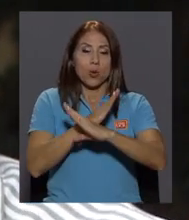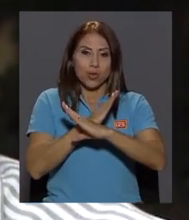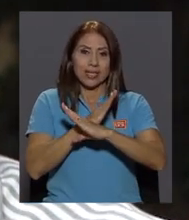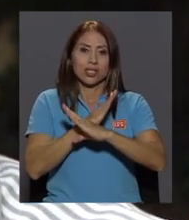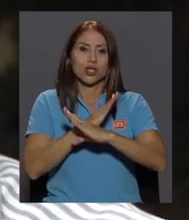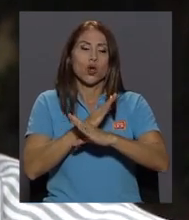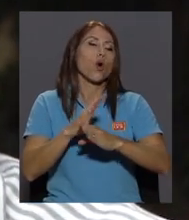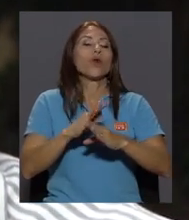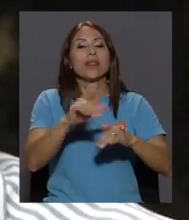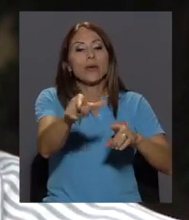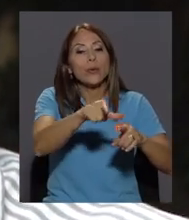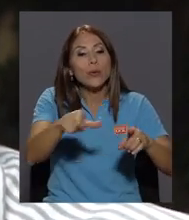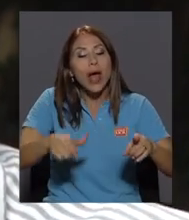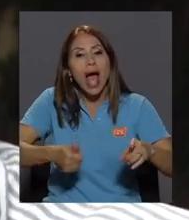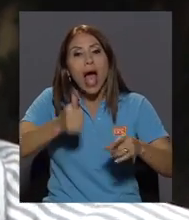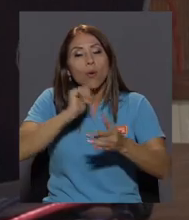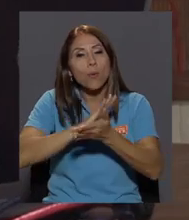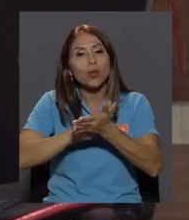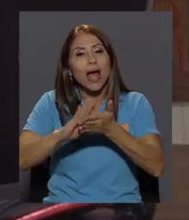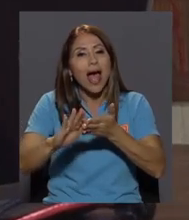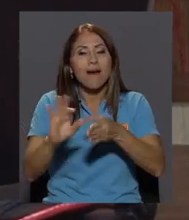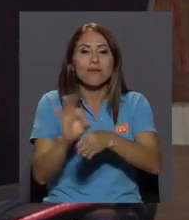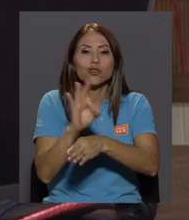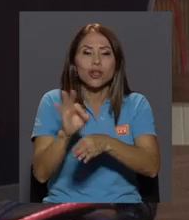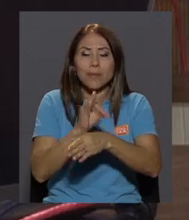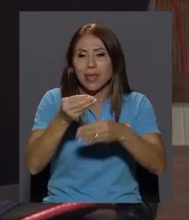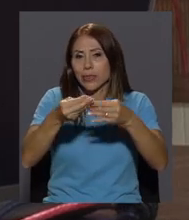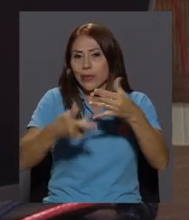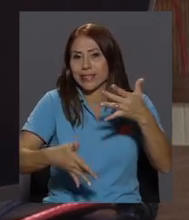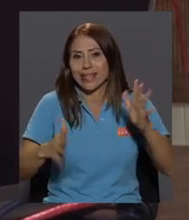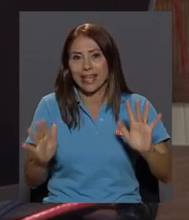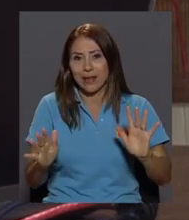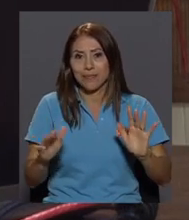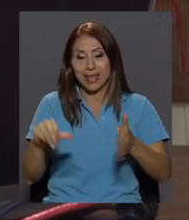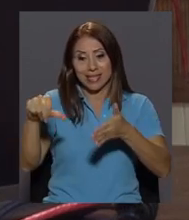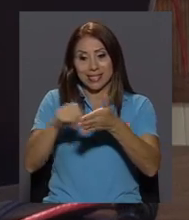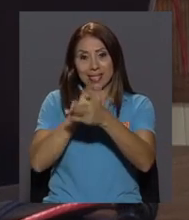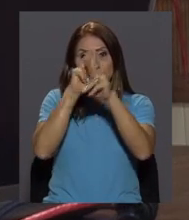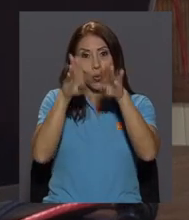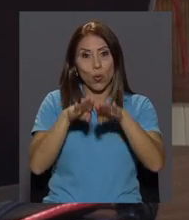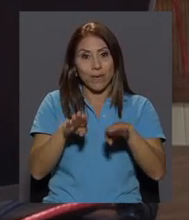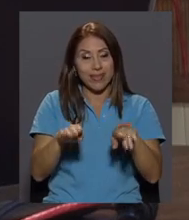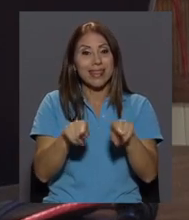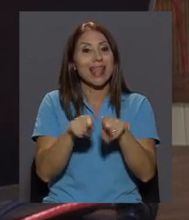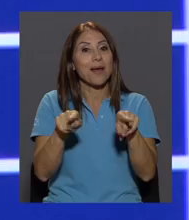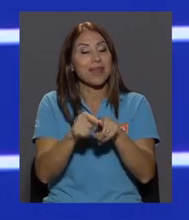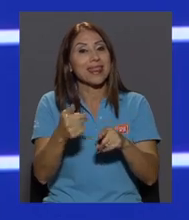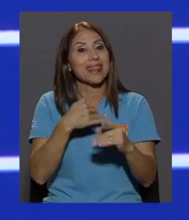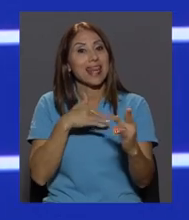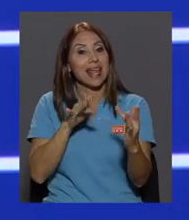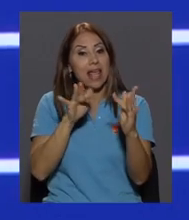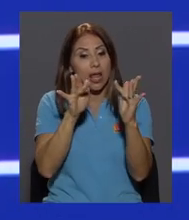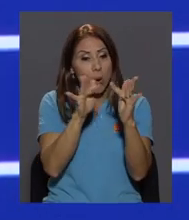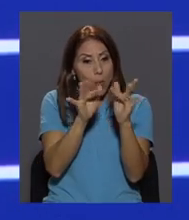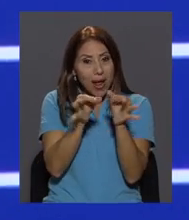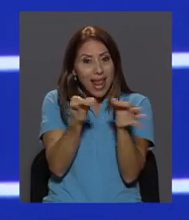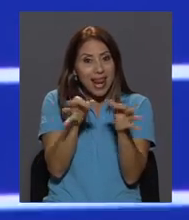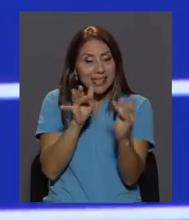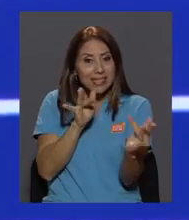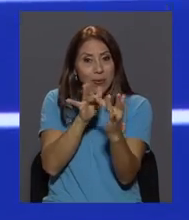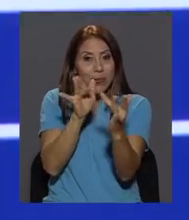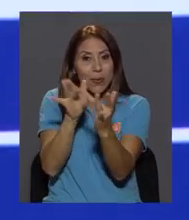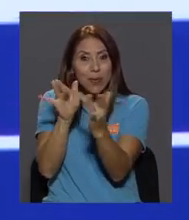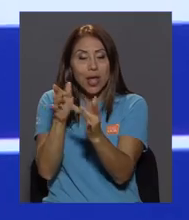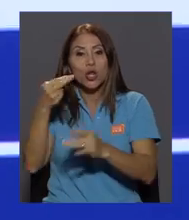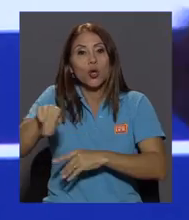protección de las fuentes de agua potable, su funcionamiento, etc. El sitio web contiene también enlaces relacionados con noticias